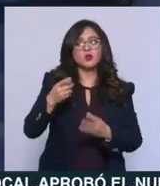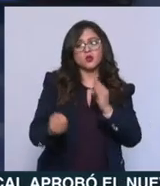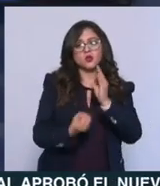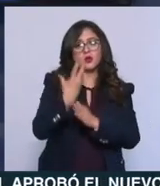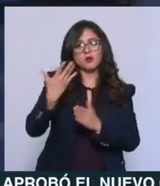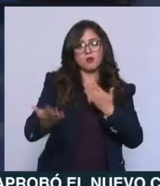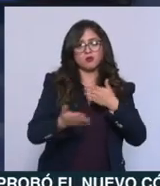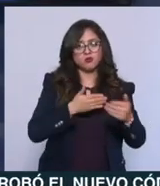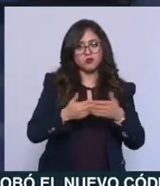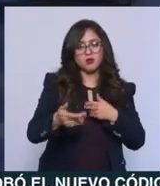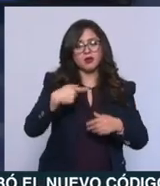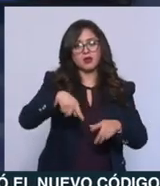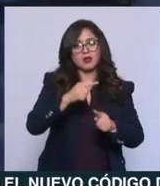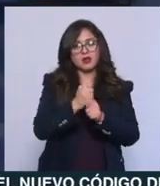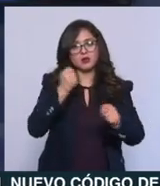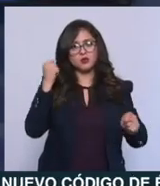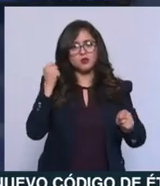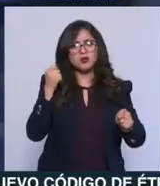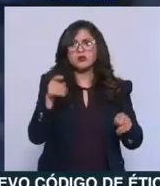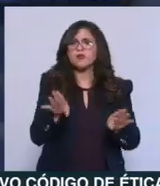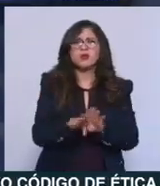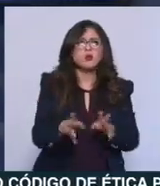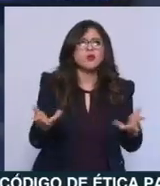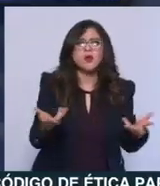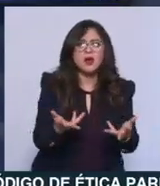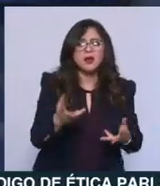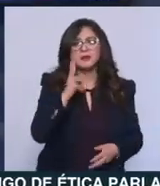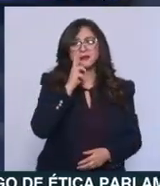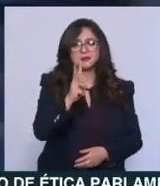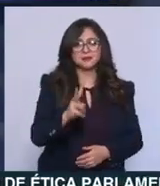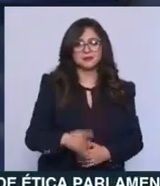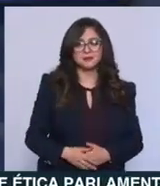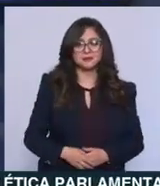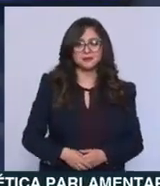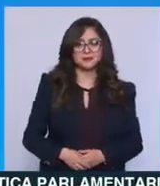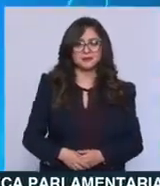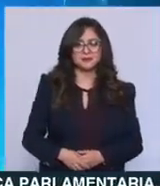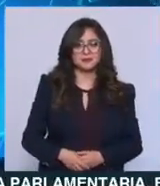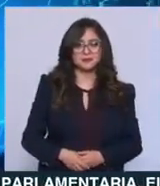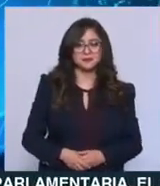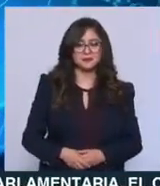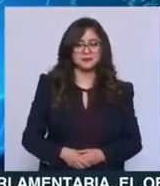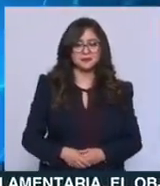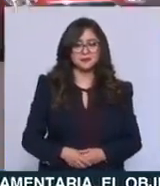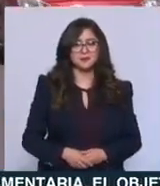renovación del transporte público. ¿Cómo se va a hacer? Enrique Muñiz nos tiene los detalles.